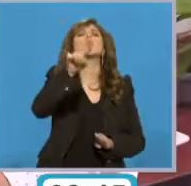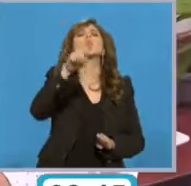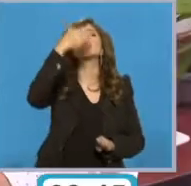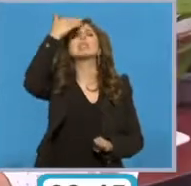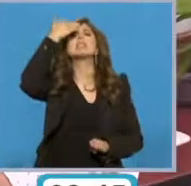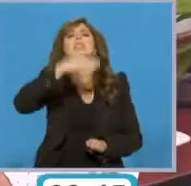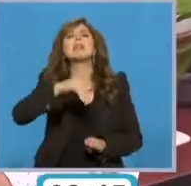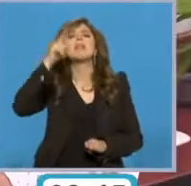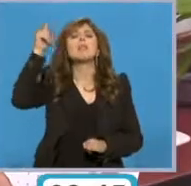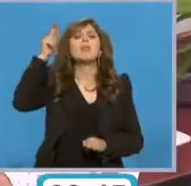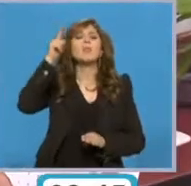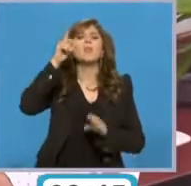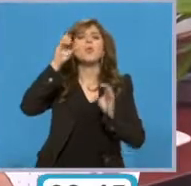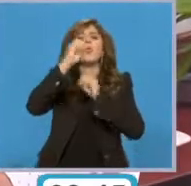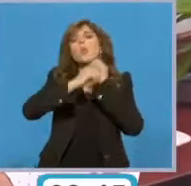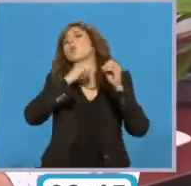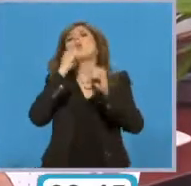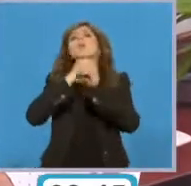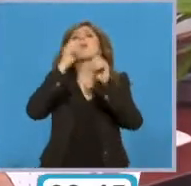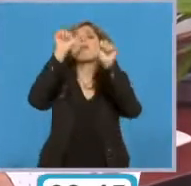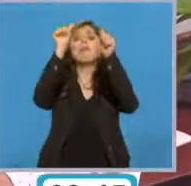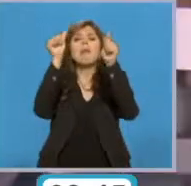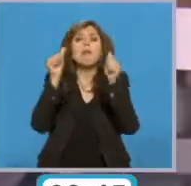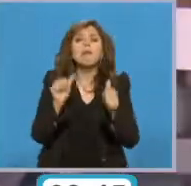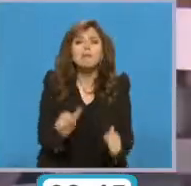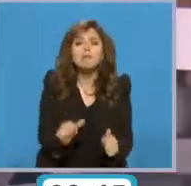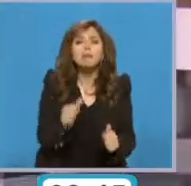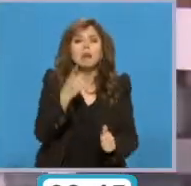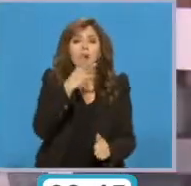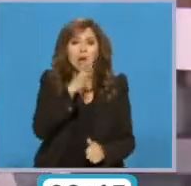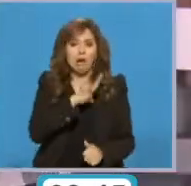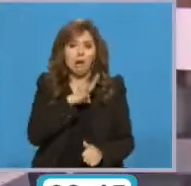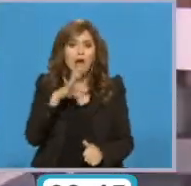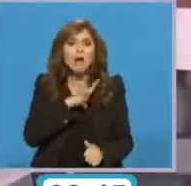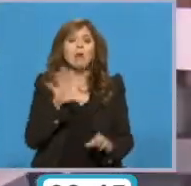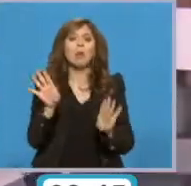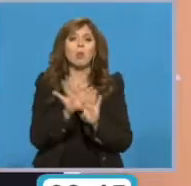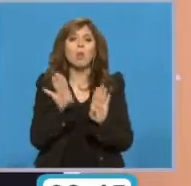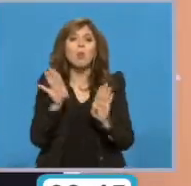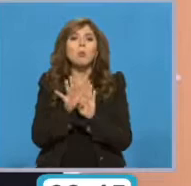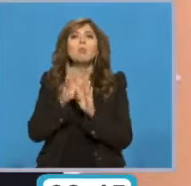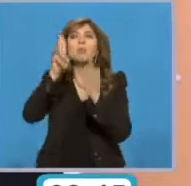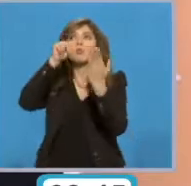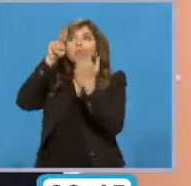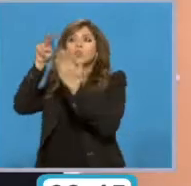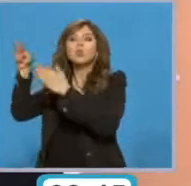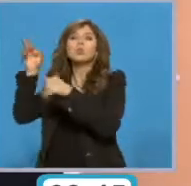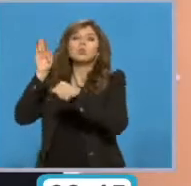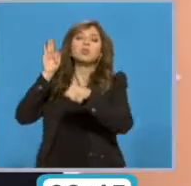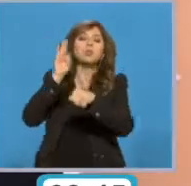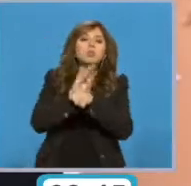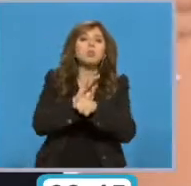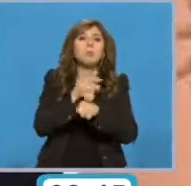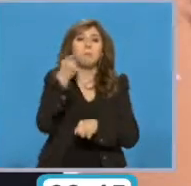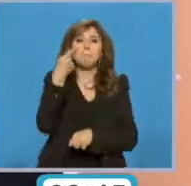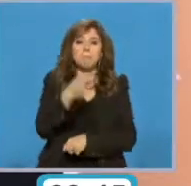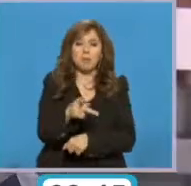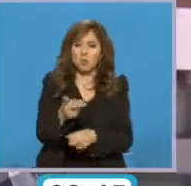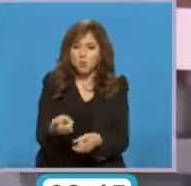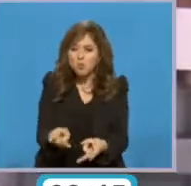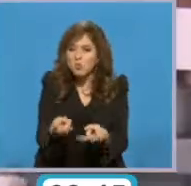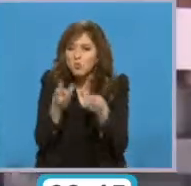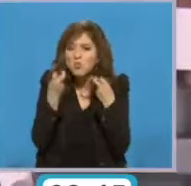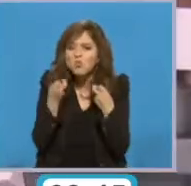esa obra si de todas maneras no tiene, o sea, claro, hay seguros que la protegen sobre otras cosas. De temblores, pero exactamente, pero